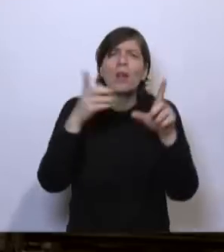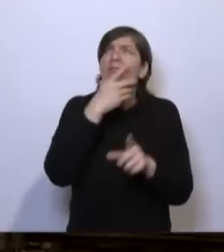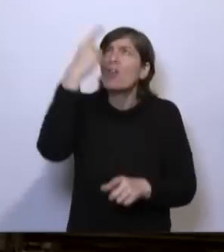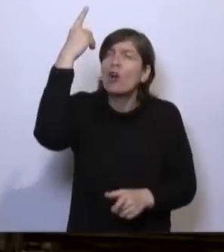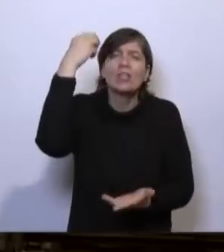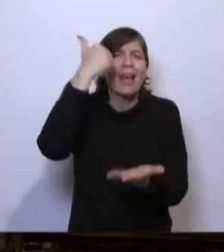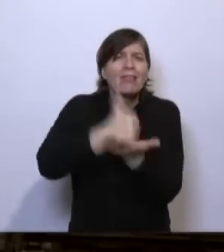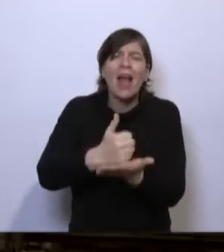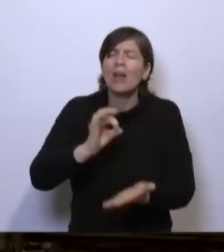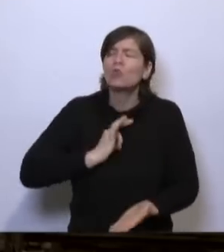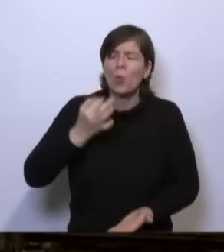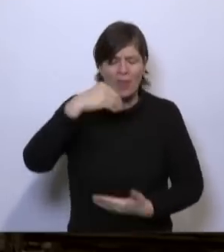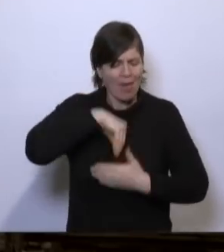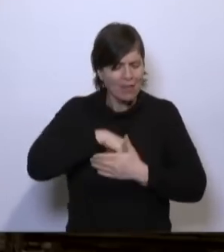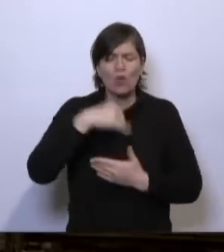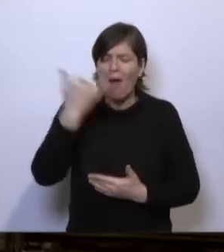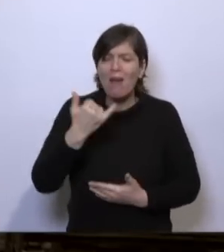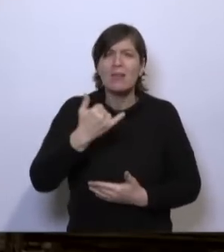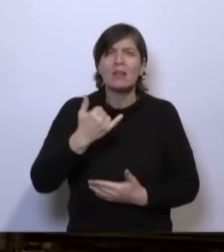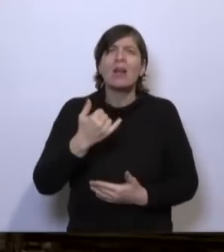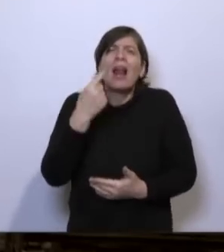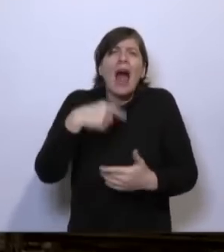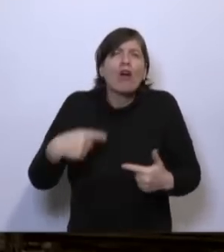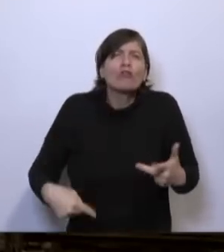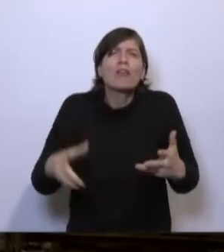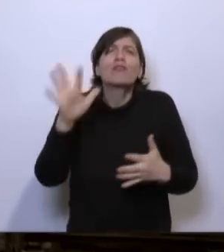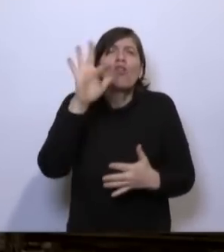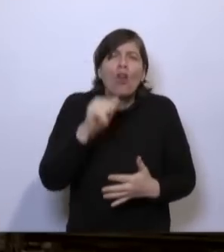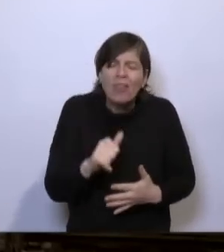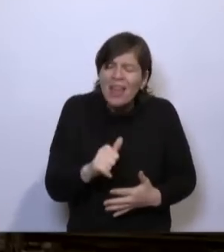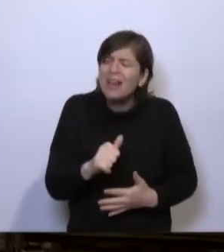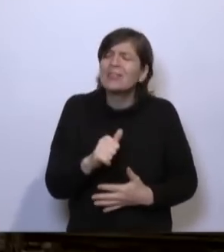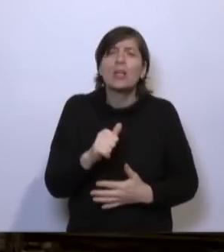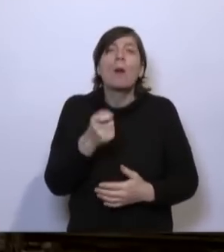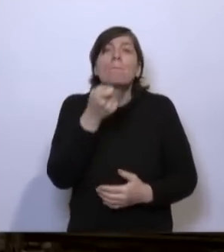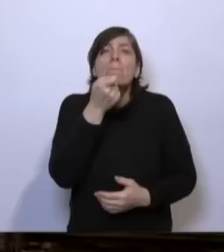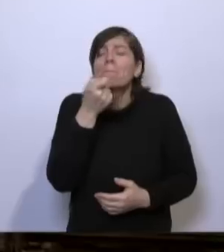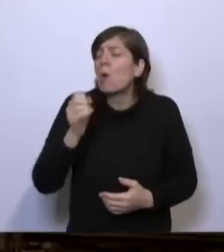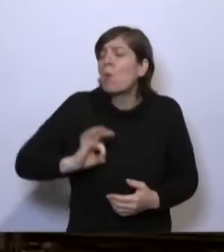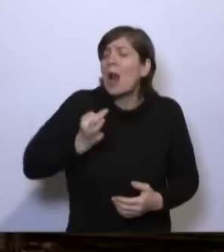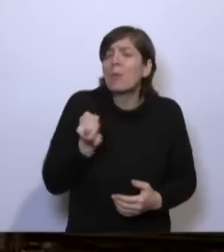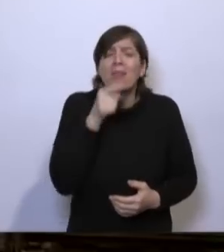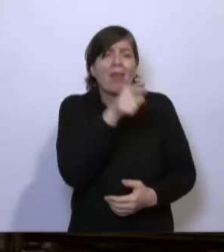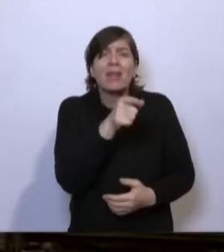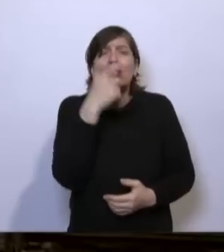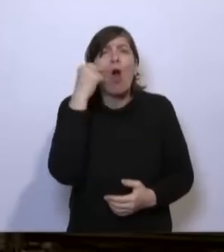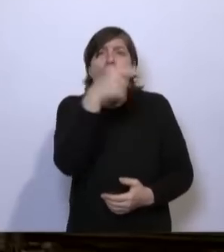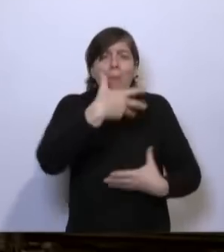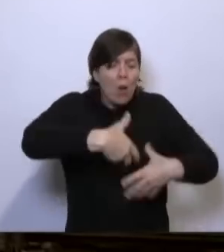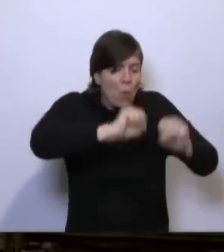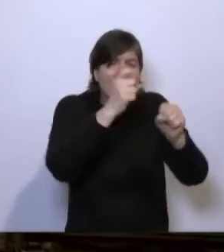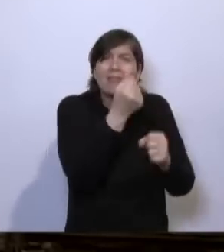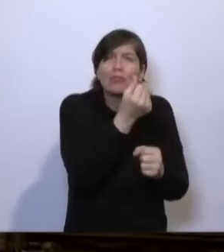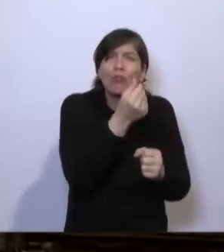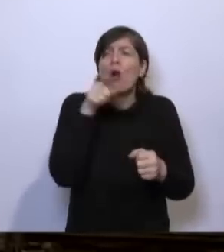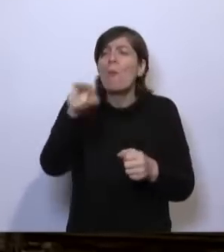que Dios está en tu vida, que en las pequeñas cosas cotidianas como en la vida de aquel hombre que encuentra el tesoro,